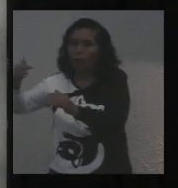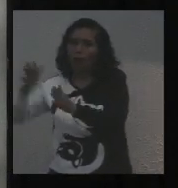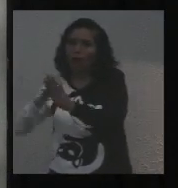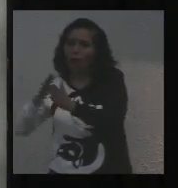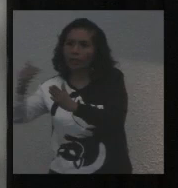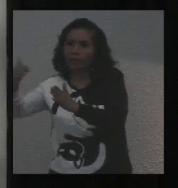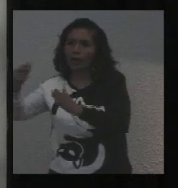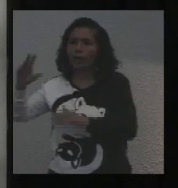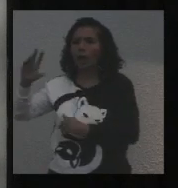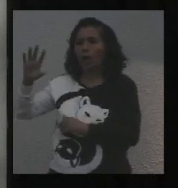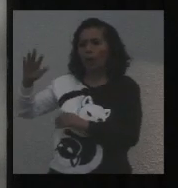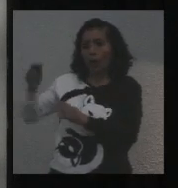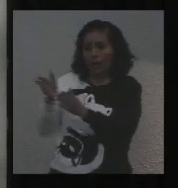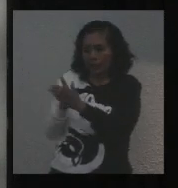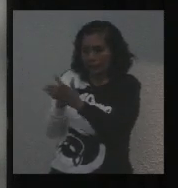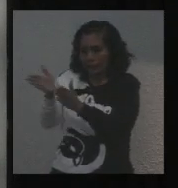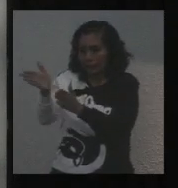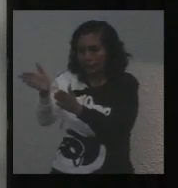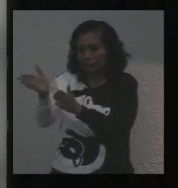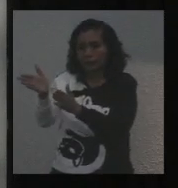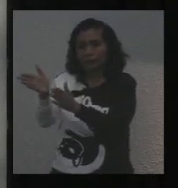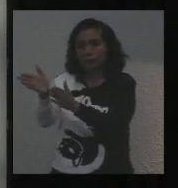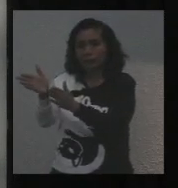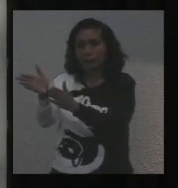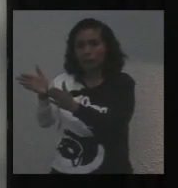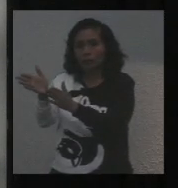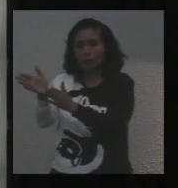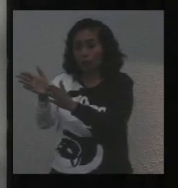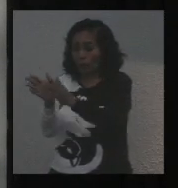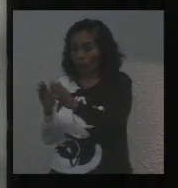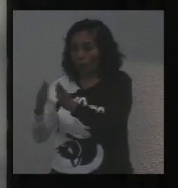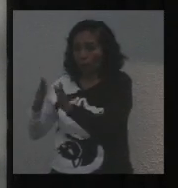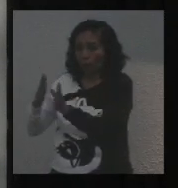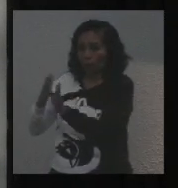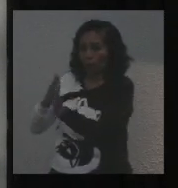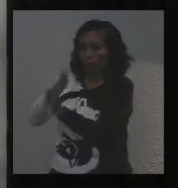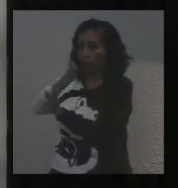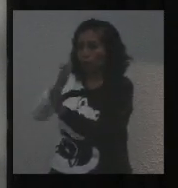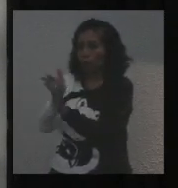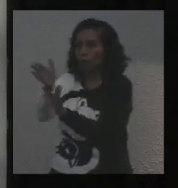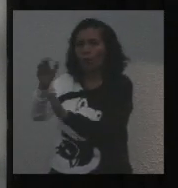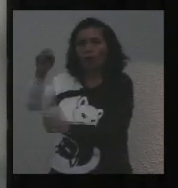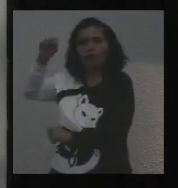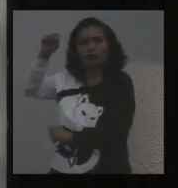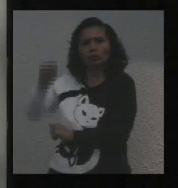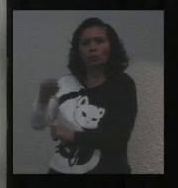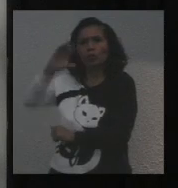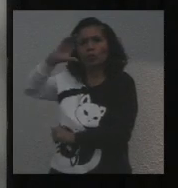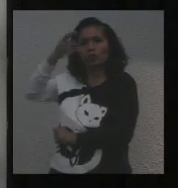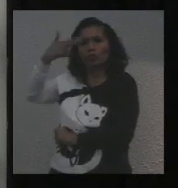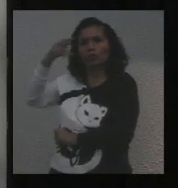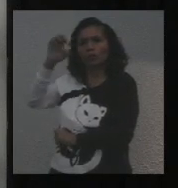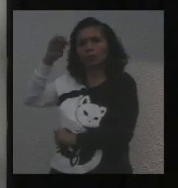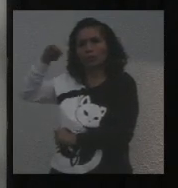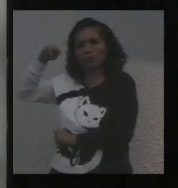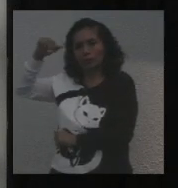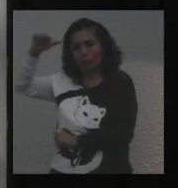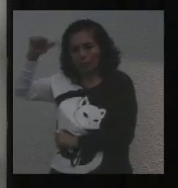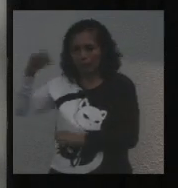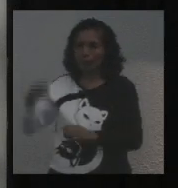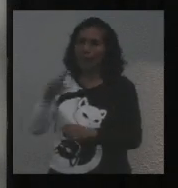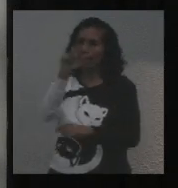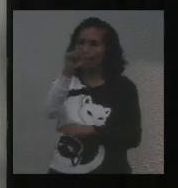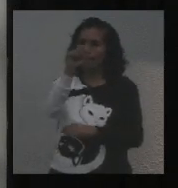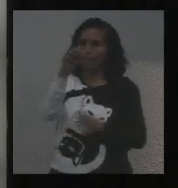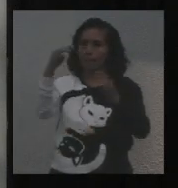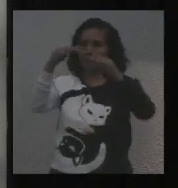grados y de allí continúa hasta encontrar el paralelo que pasa por la torre sur de Chemash. 20 kilómetros al oriente de